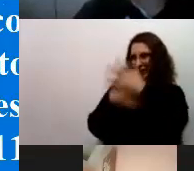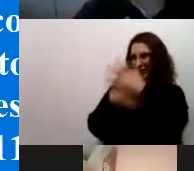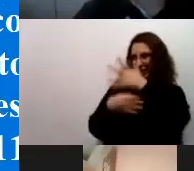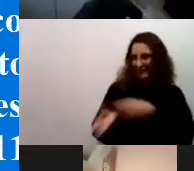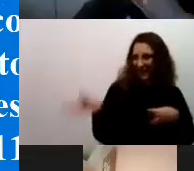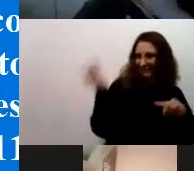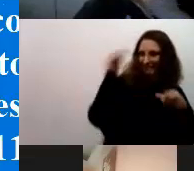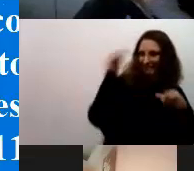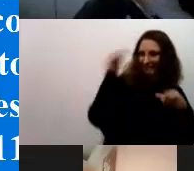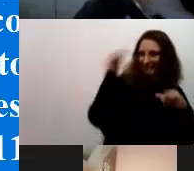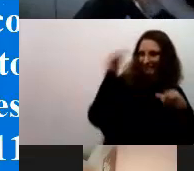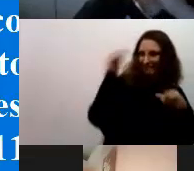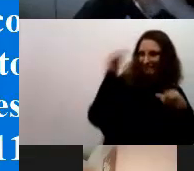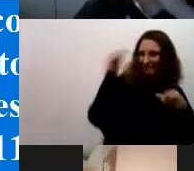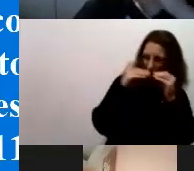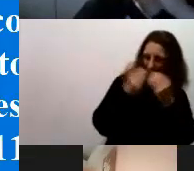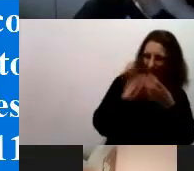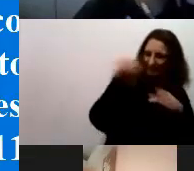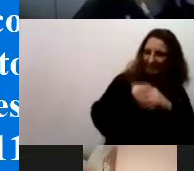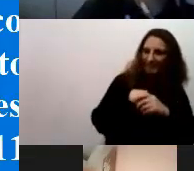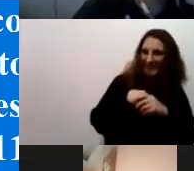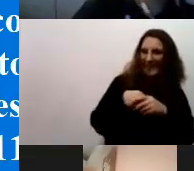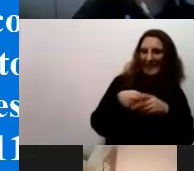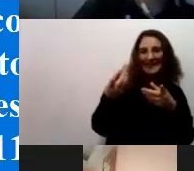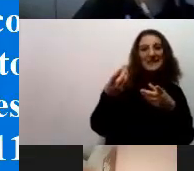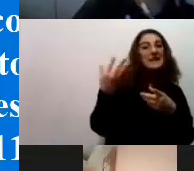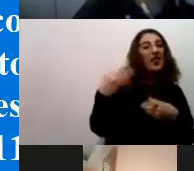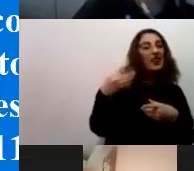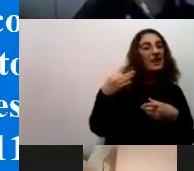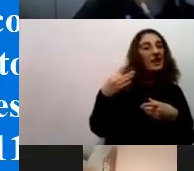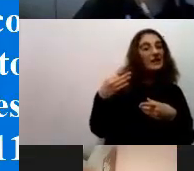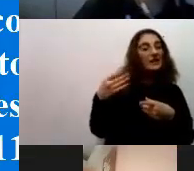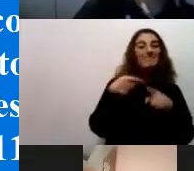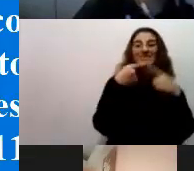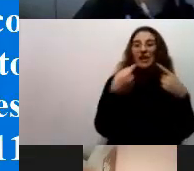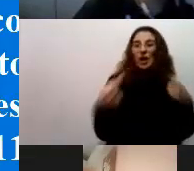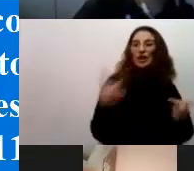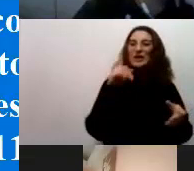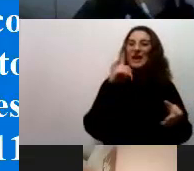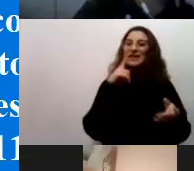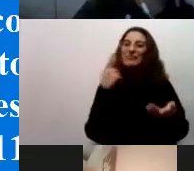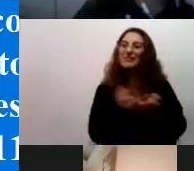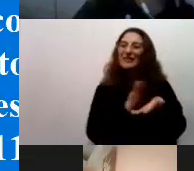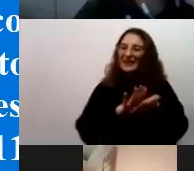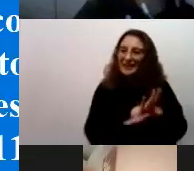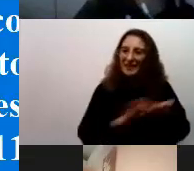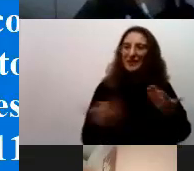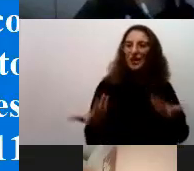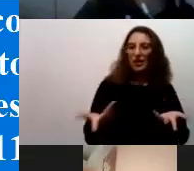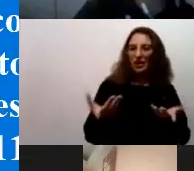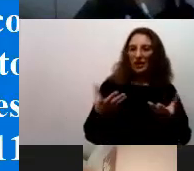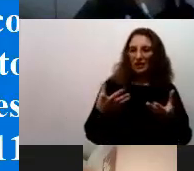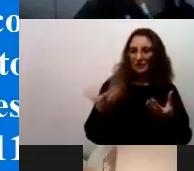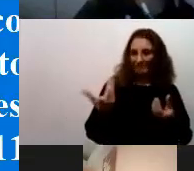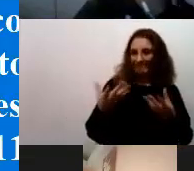discapacidad, es menester adoptar medidas concretas eficaces para la obtención del resultado esperado.